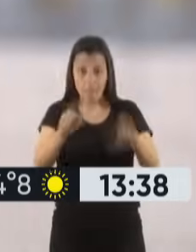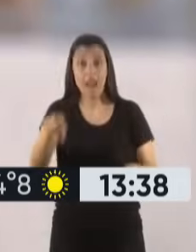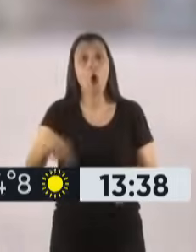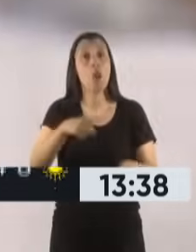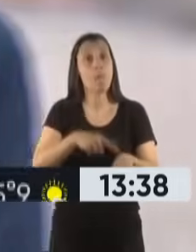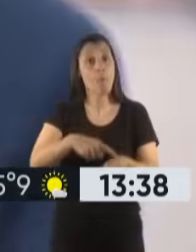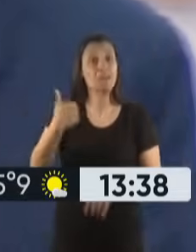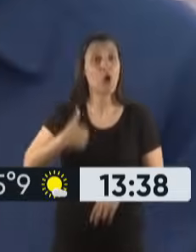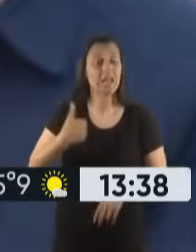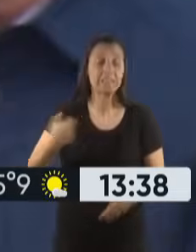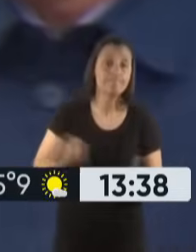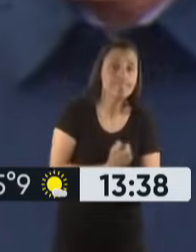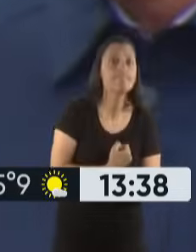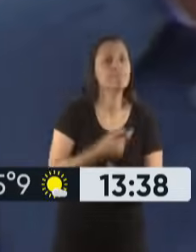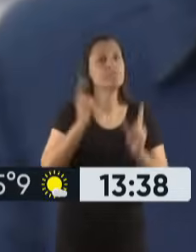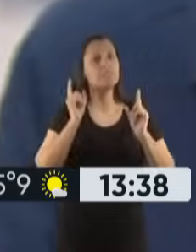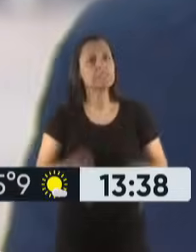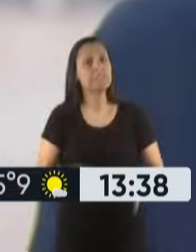el que desgraciadamente también